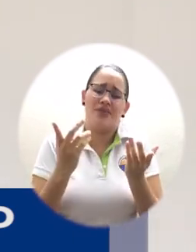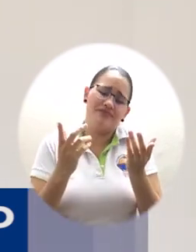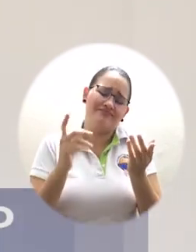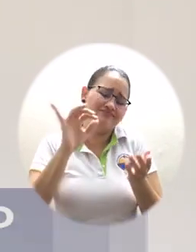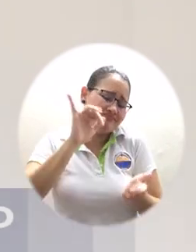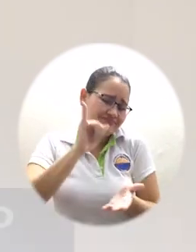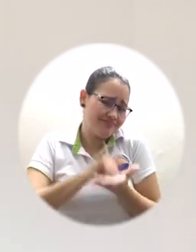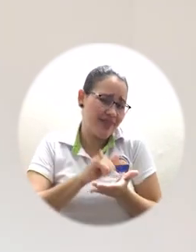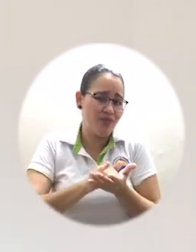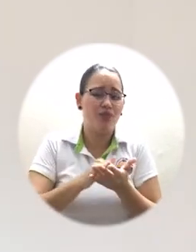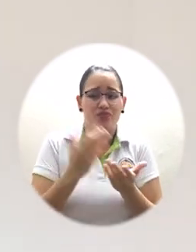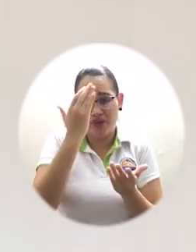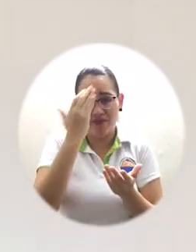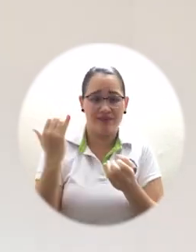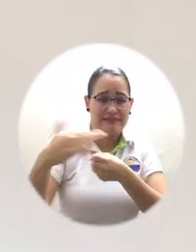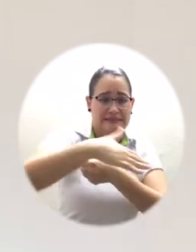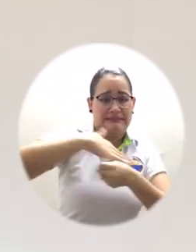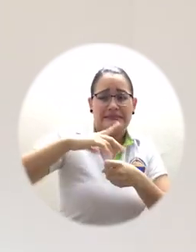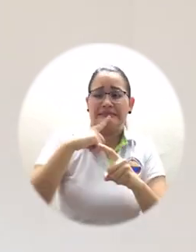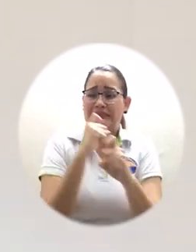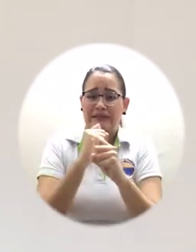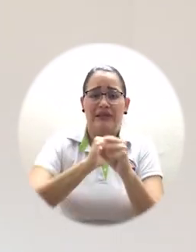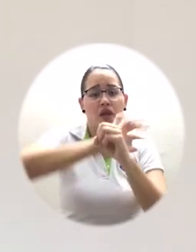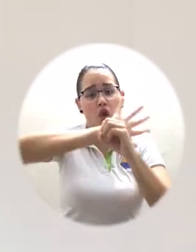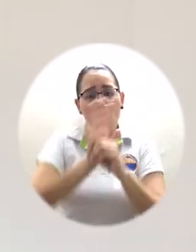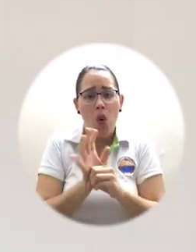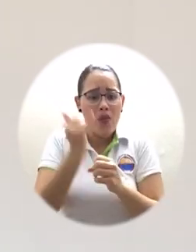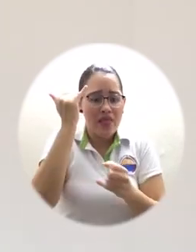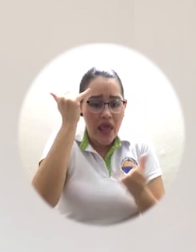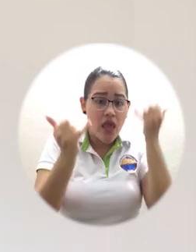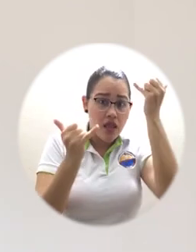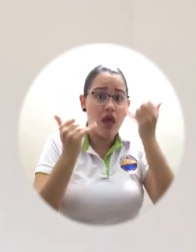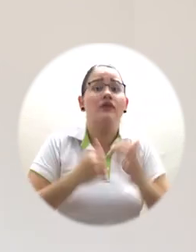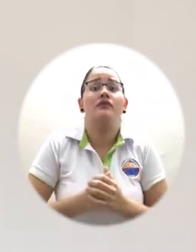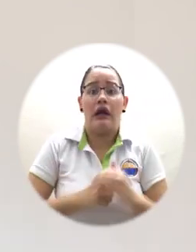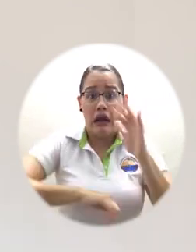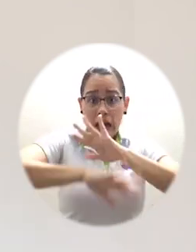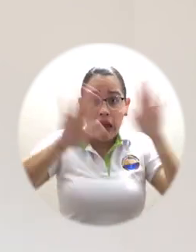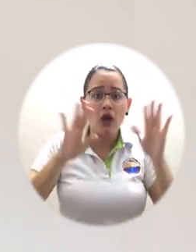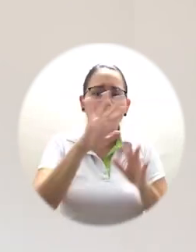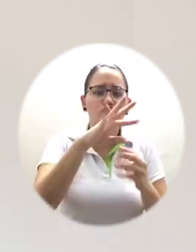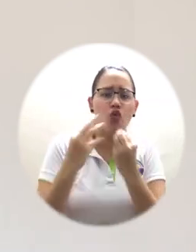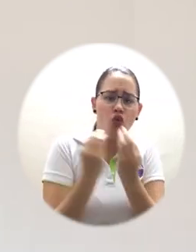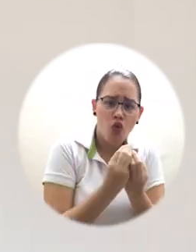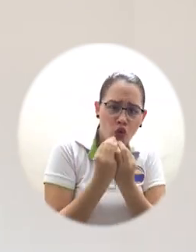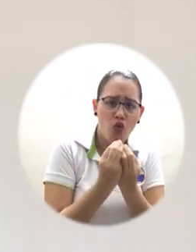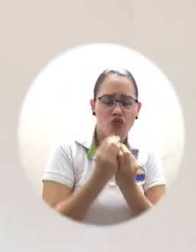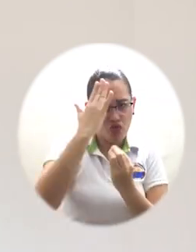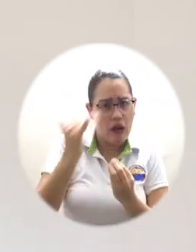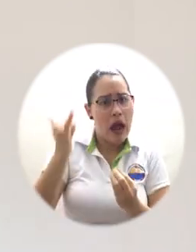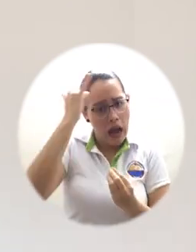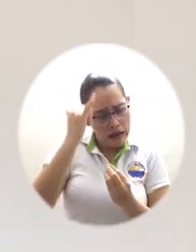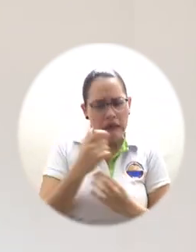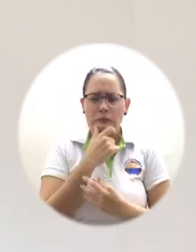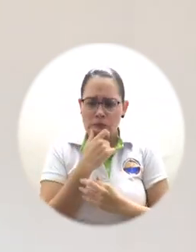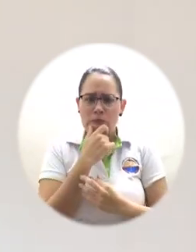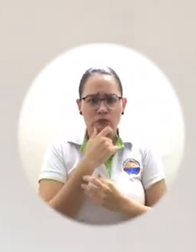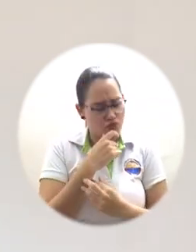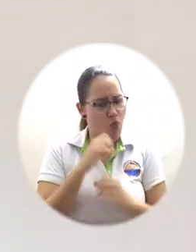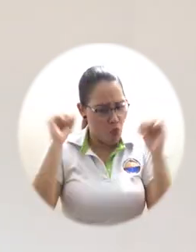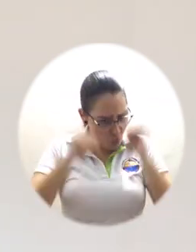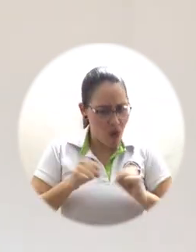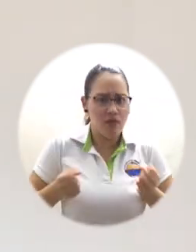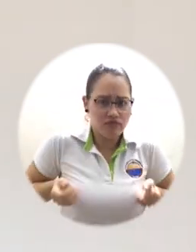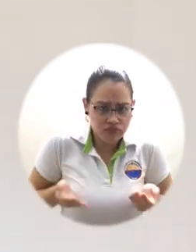virtualidad y a unos esquemas de formación y de educación y de evaluación diferentes. Entonces se le dieron facultades